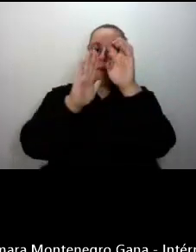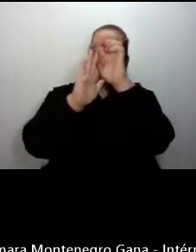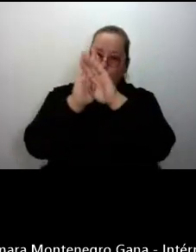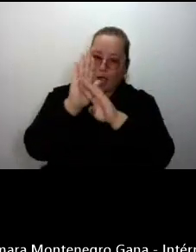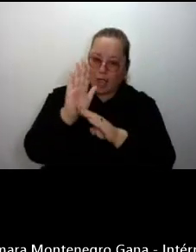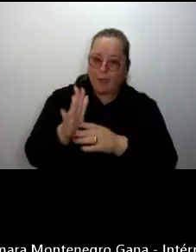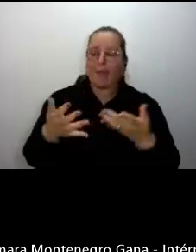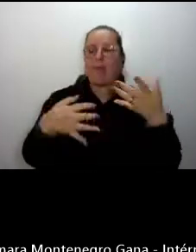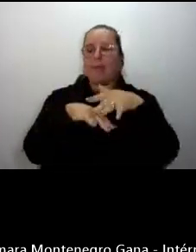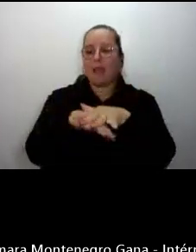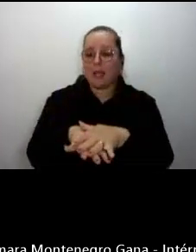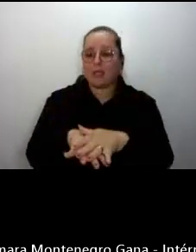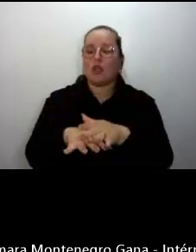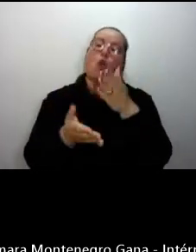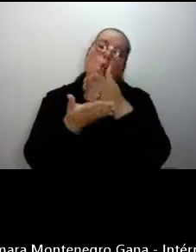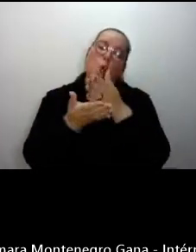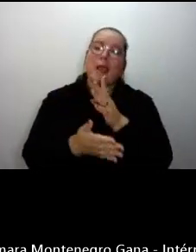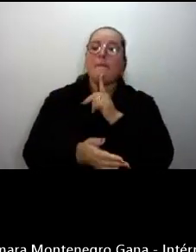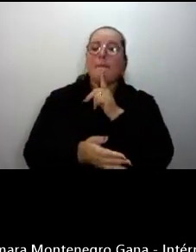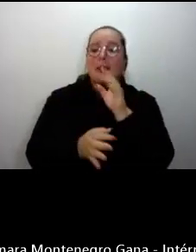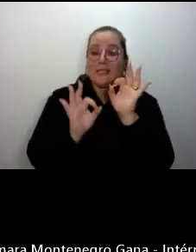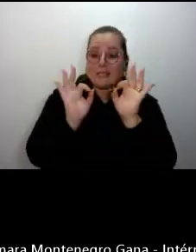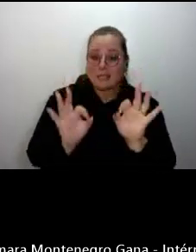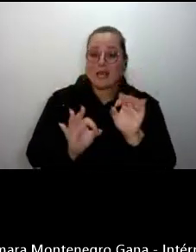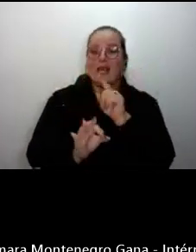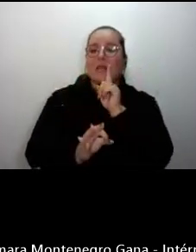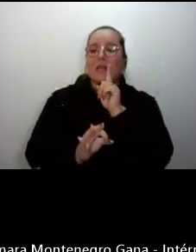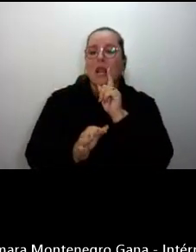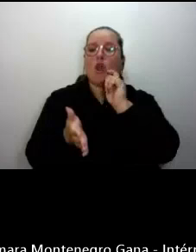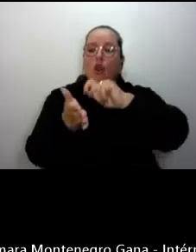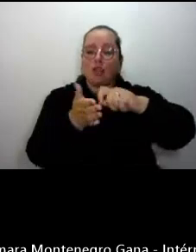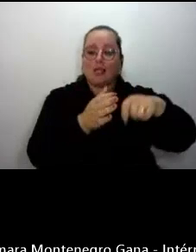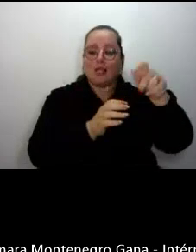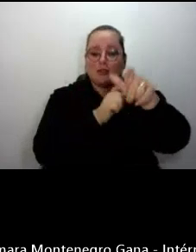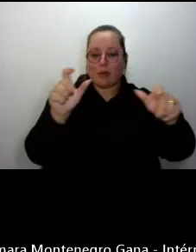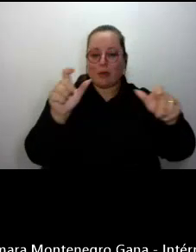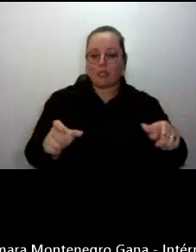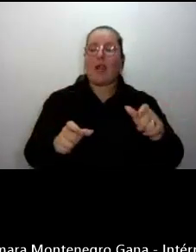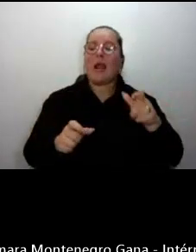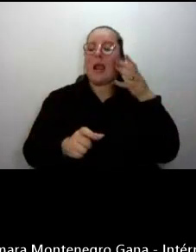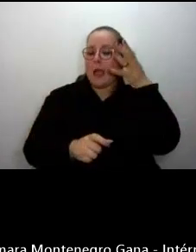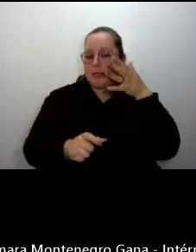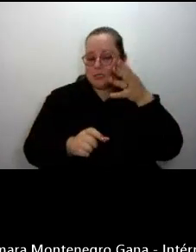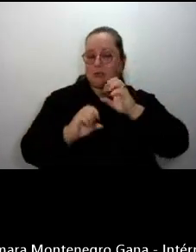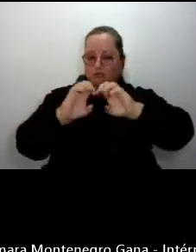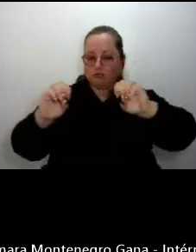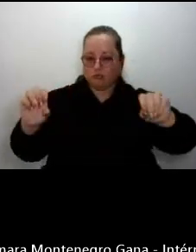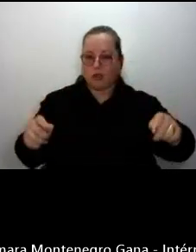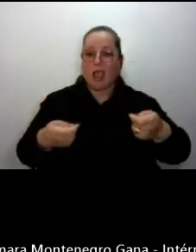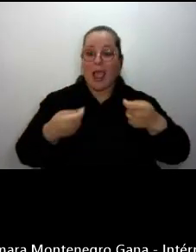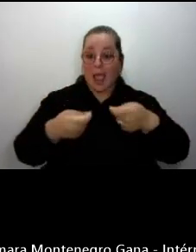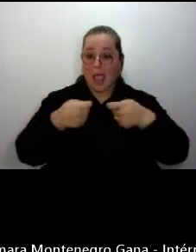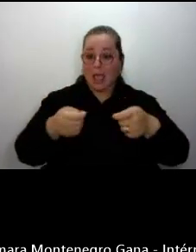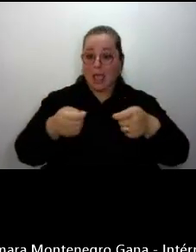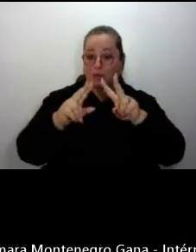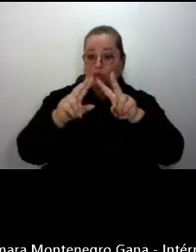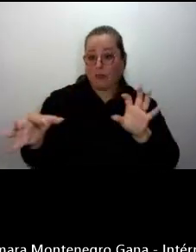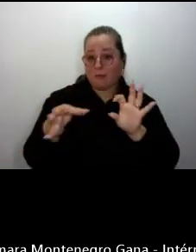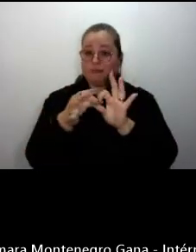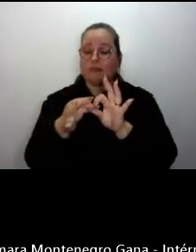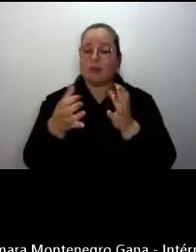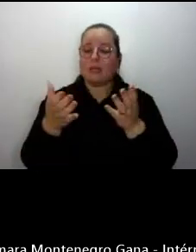especiales, que permiten hoy en día la contratación de personal y la realización de capacitaciones. Los gastos asociados a ambas